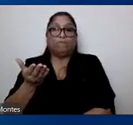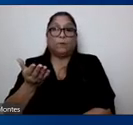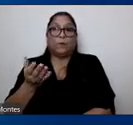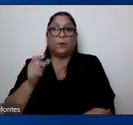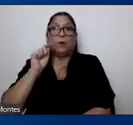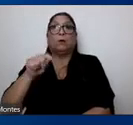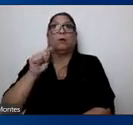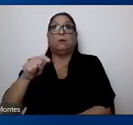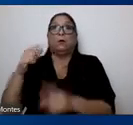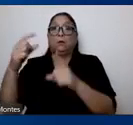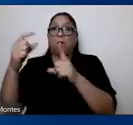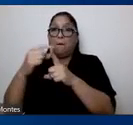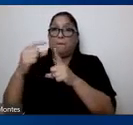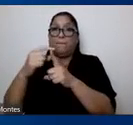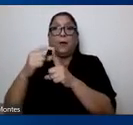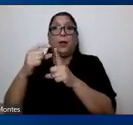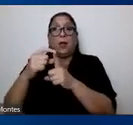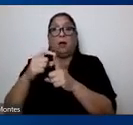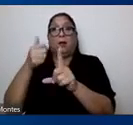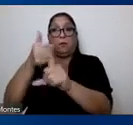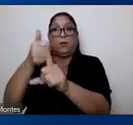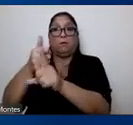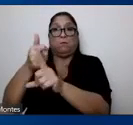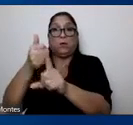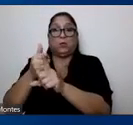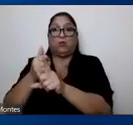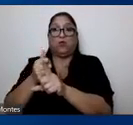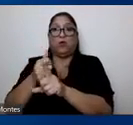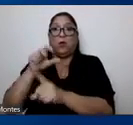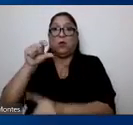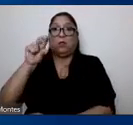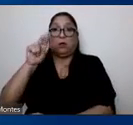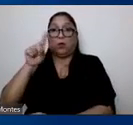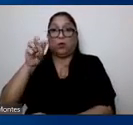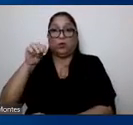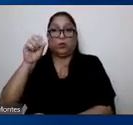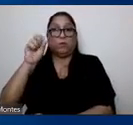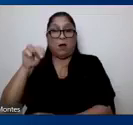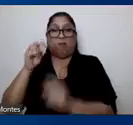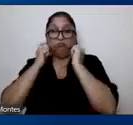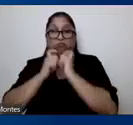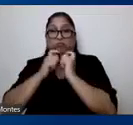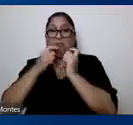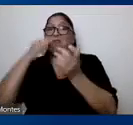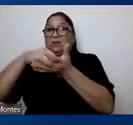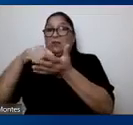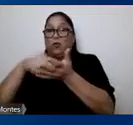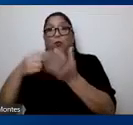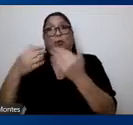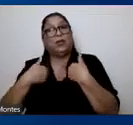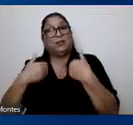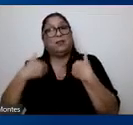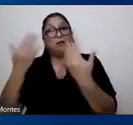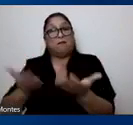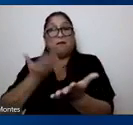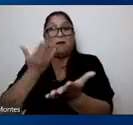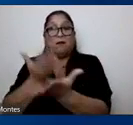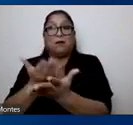misma palabra de Abimael Guzmán, esto se dio porque se tenía que dar